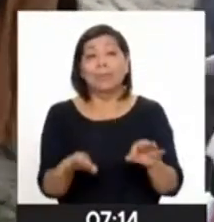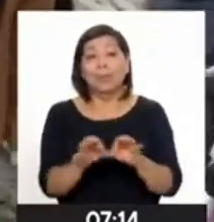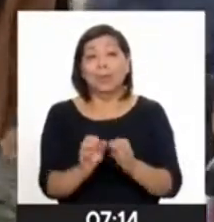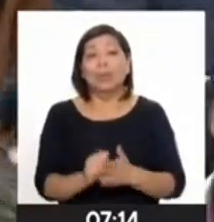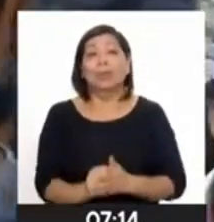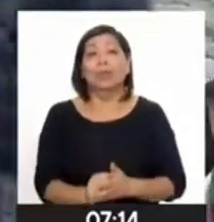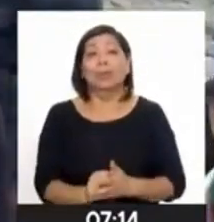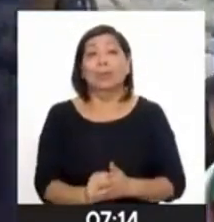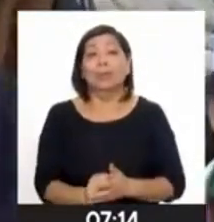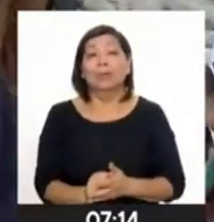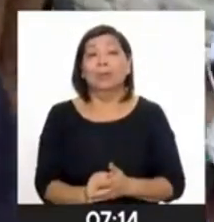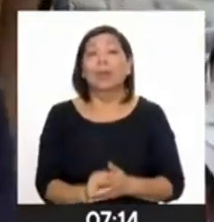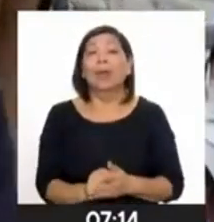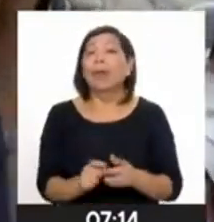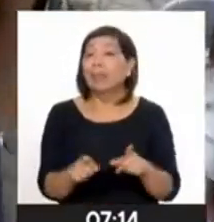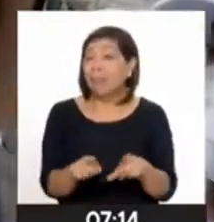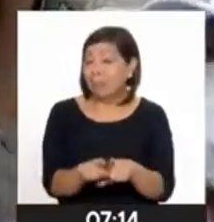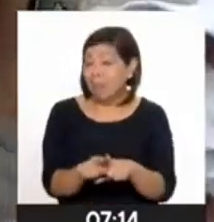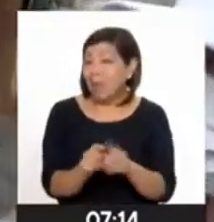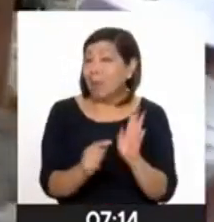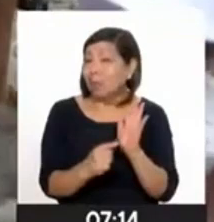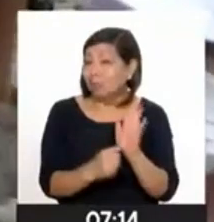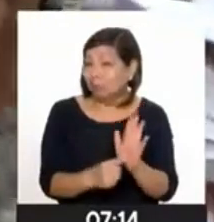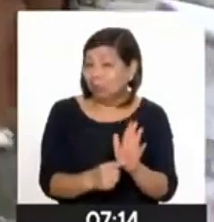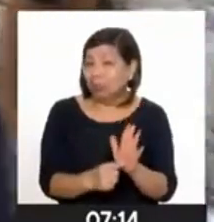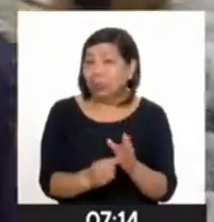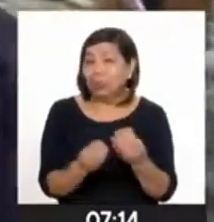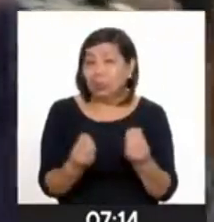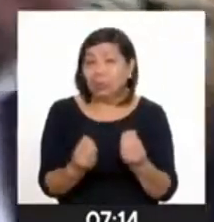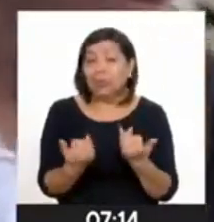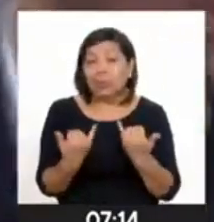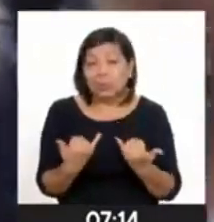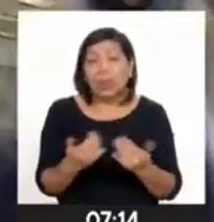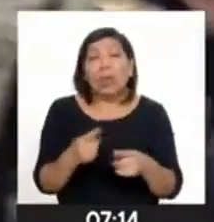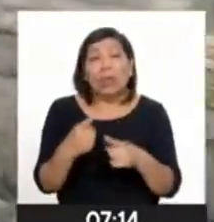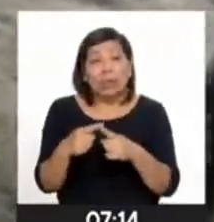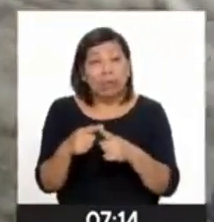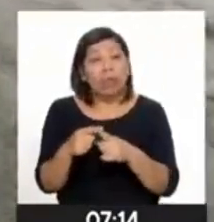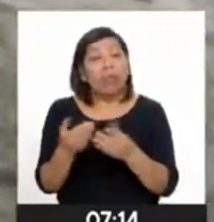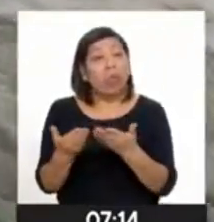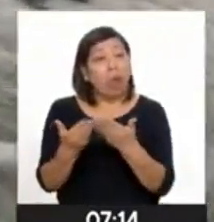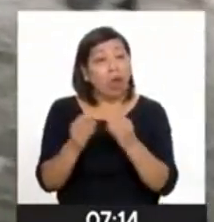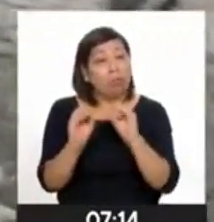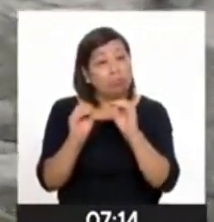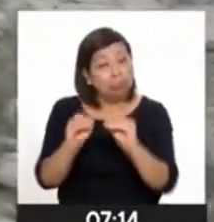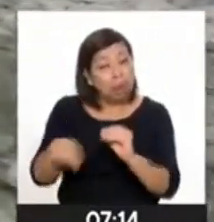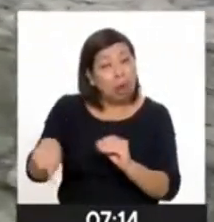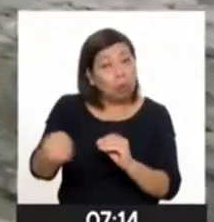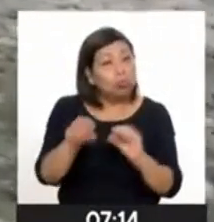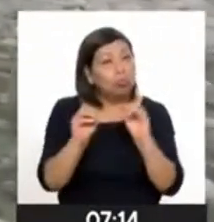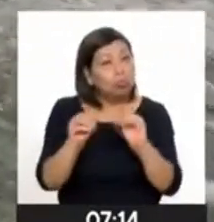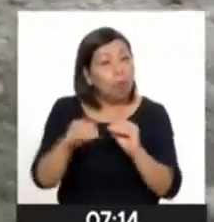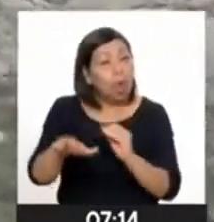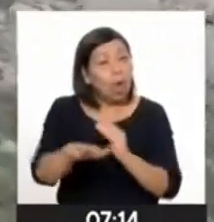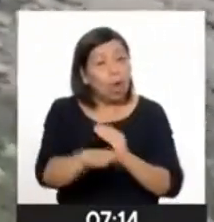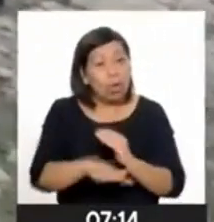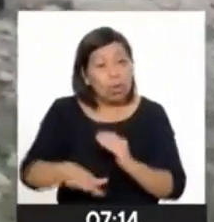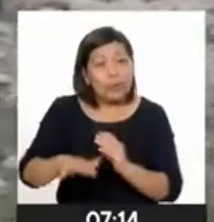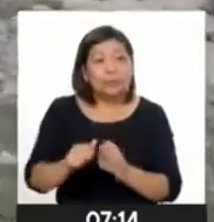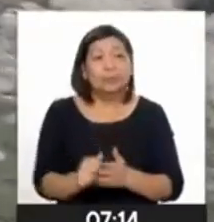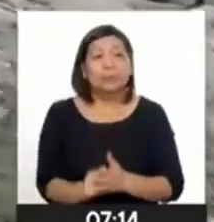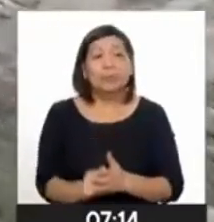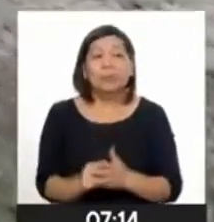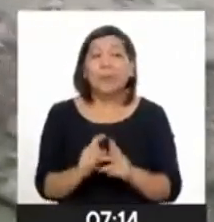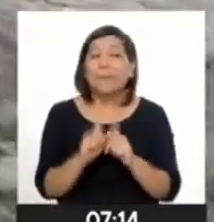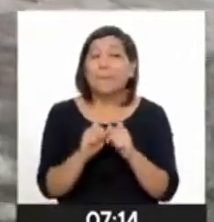eso tiene que ser también como en actividades lo vemos haciendo nosotros en los colegios, inculcando a los niños también el cuidado y preservación del medio ambiente. Ok, una